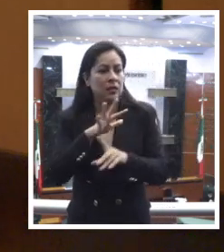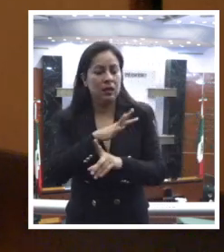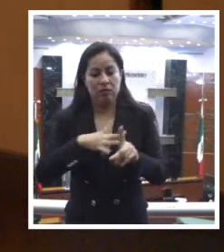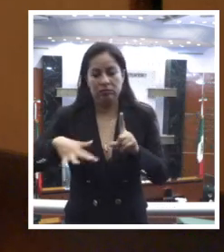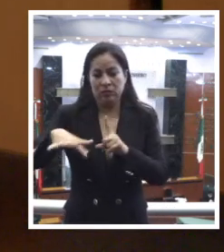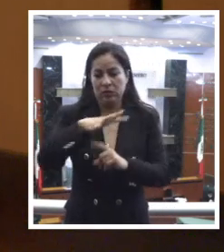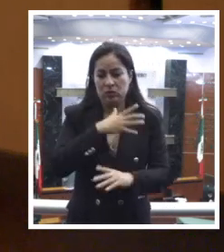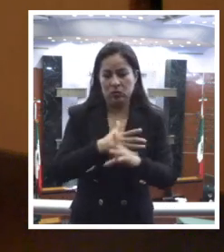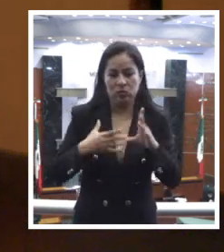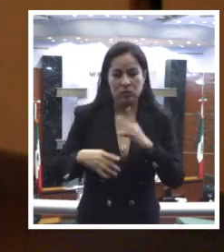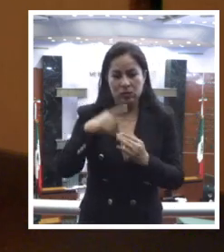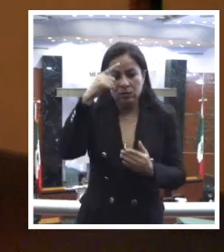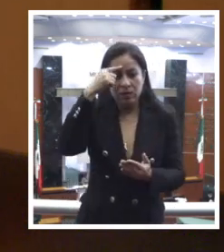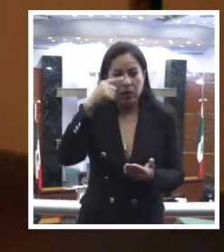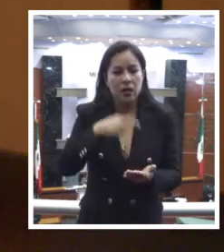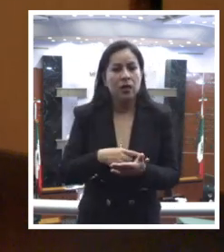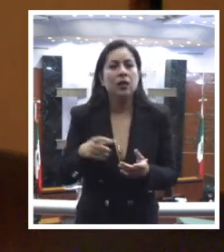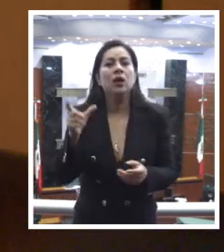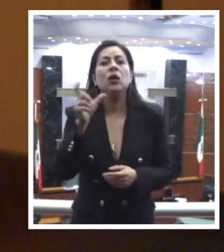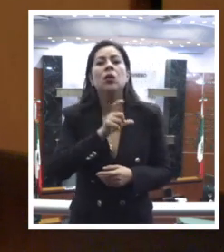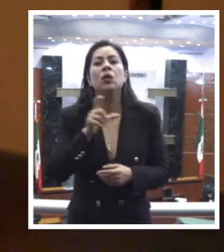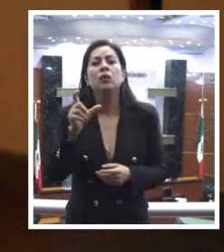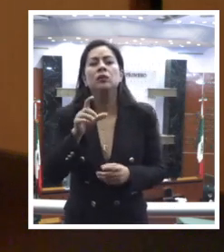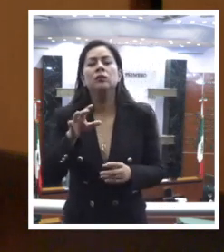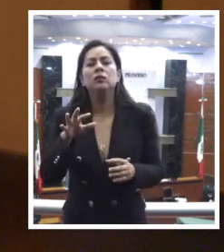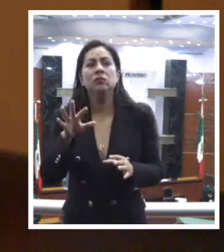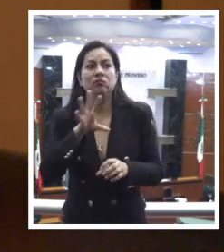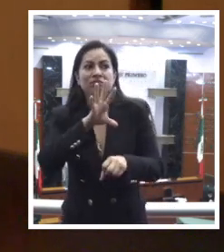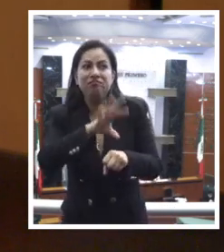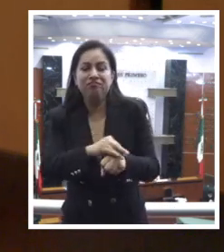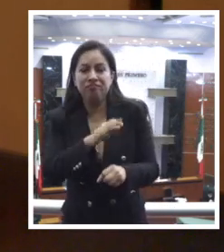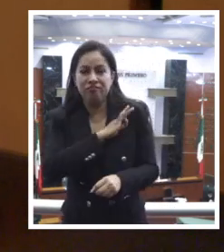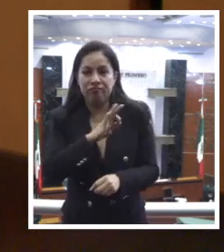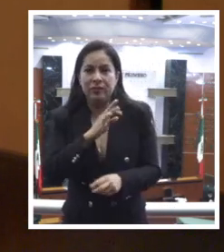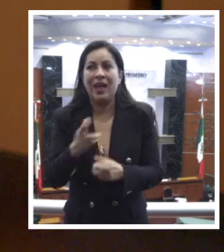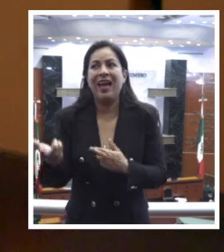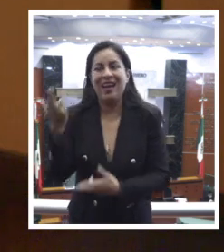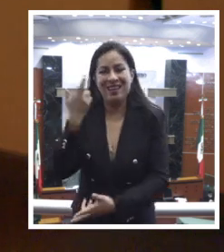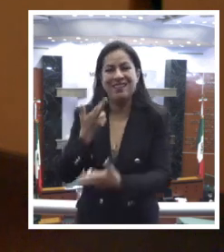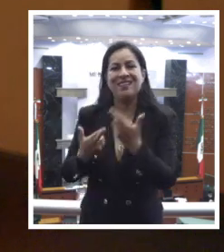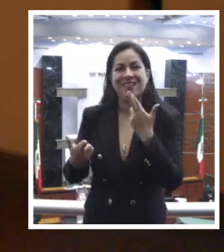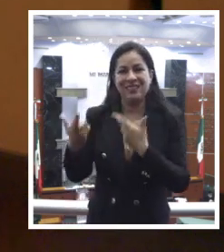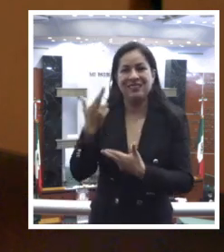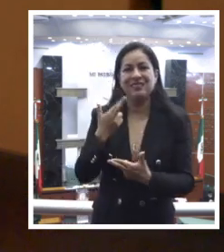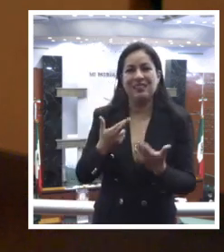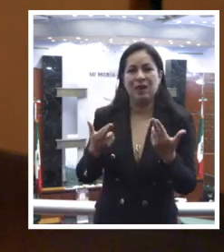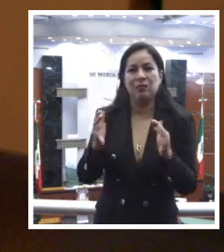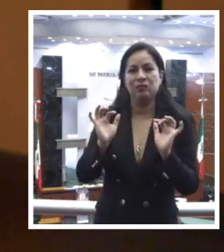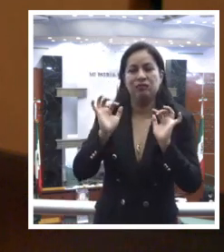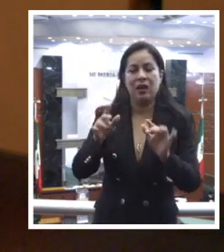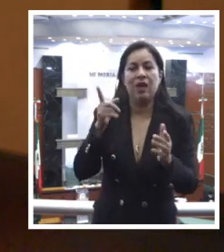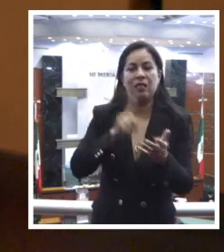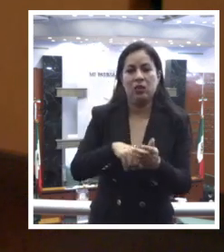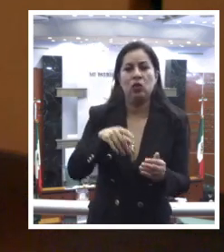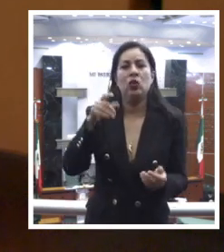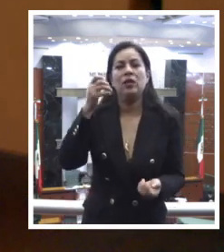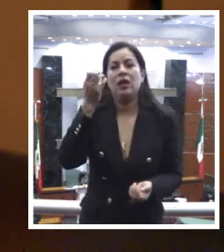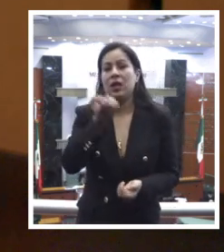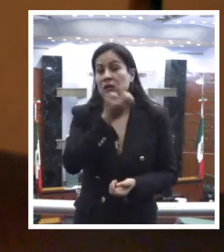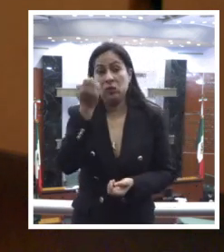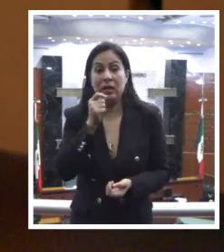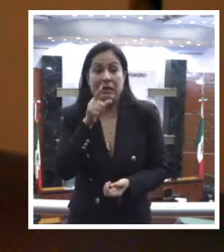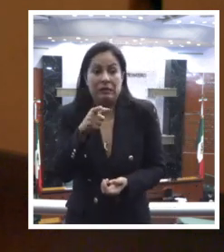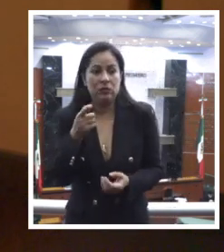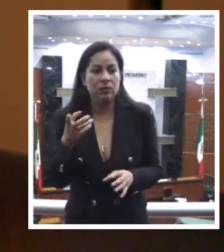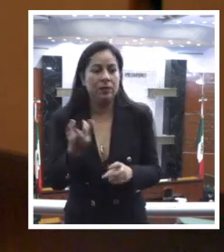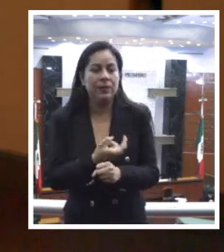condiciones para que, en cuanto las condiciones permitan, haya las clases presenciales. Y esto también pues se ha